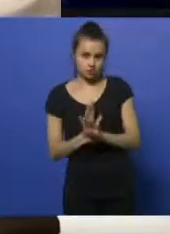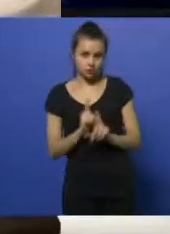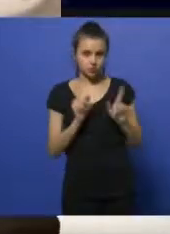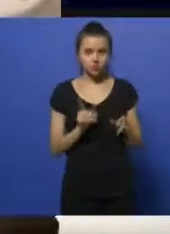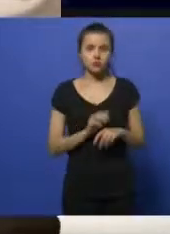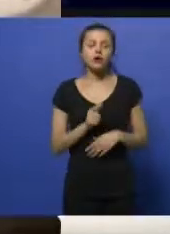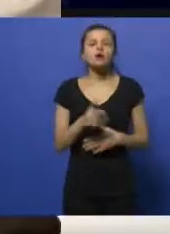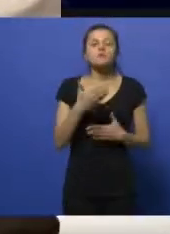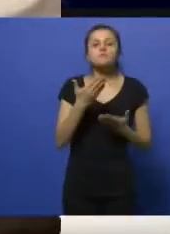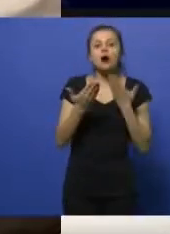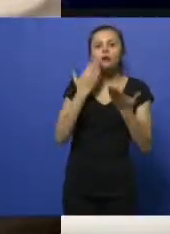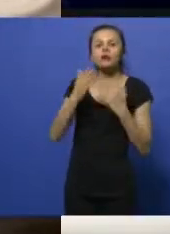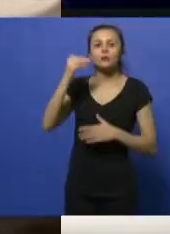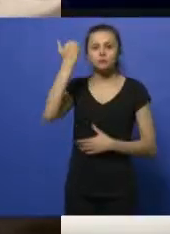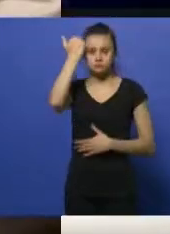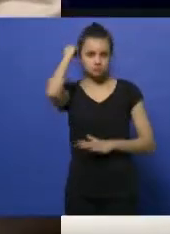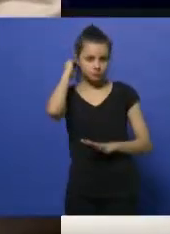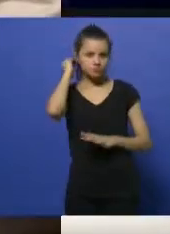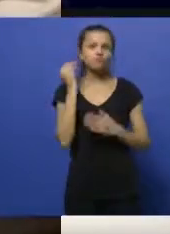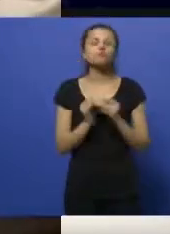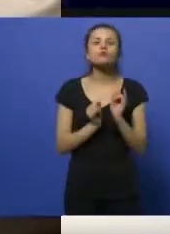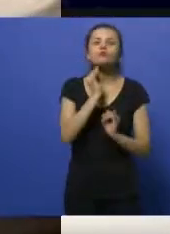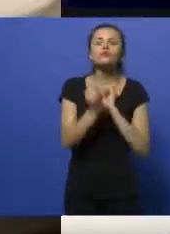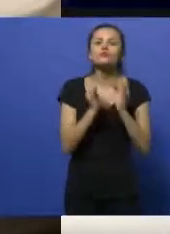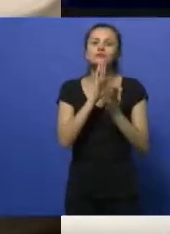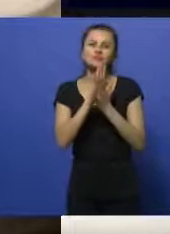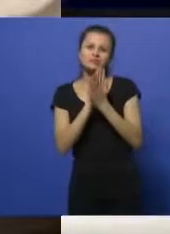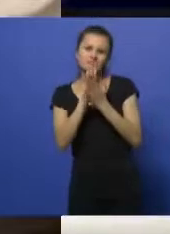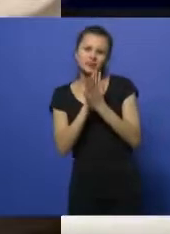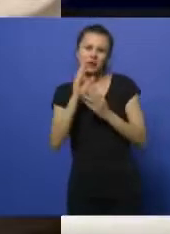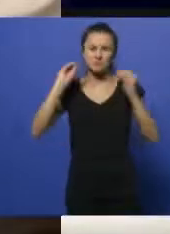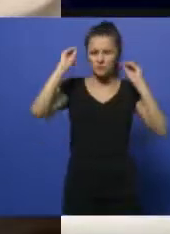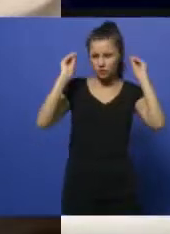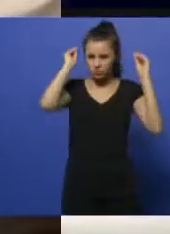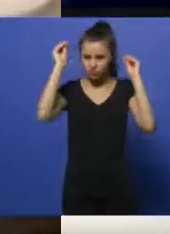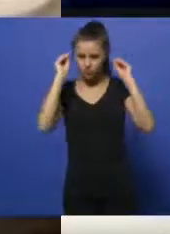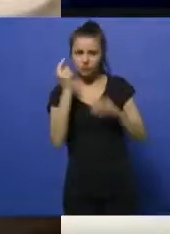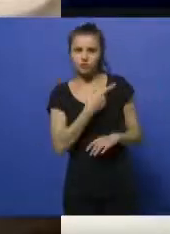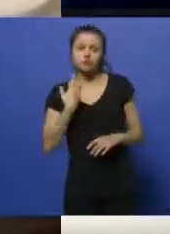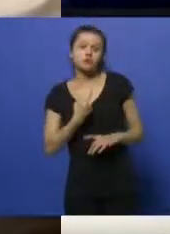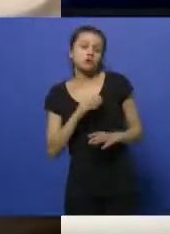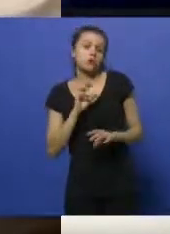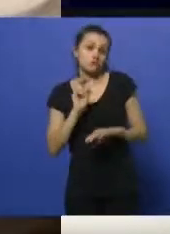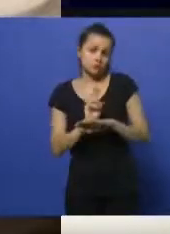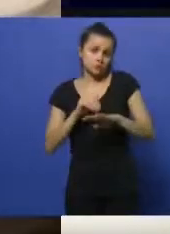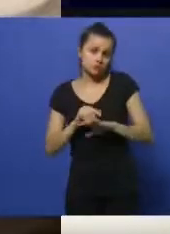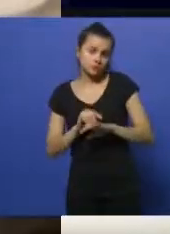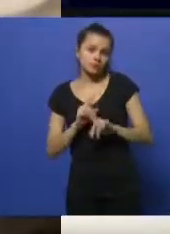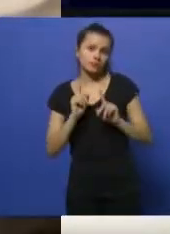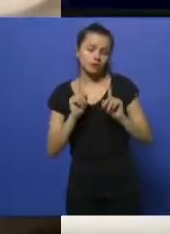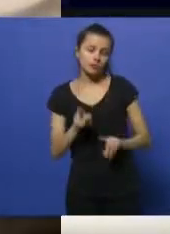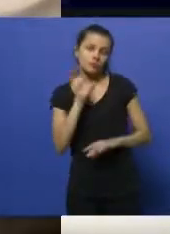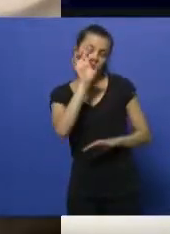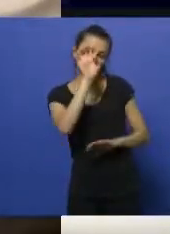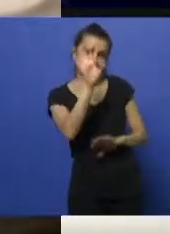palabra entonces del intendente Martín Gil hablando de esta situación realmente preocupante, no solo a nivel local, sino también a